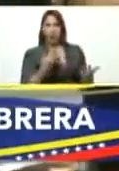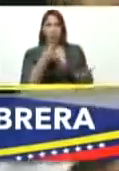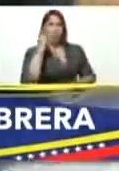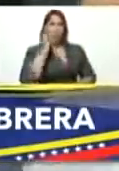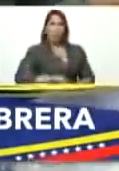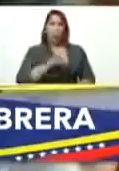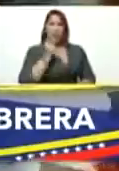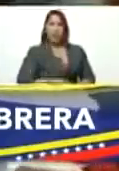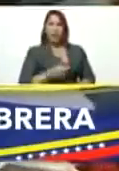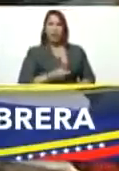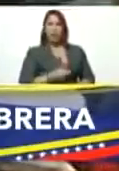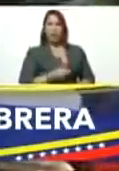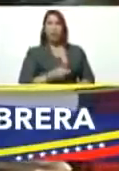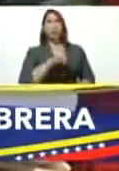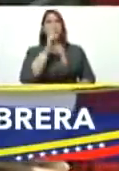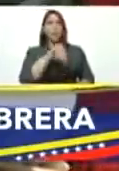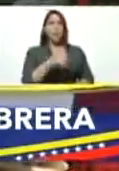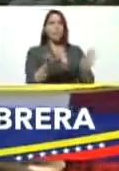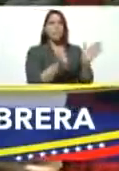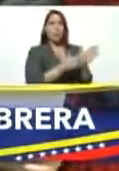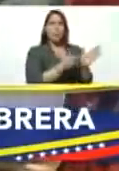y los pensionados